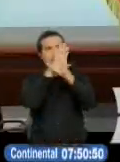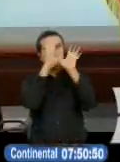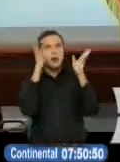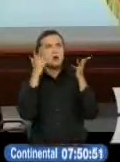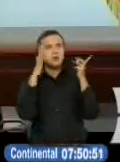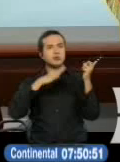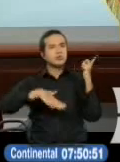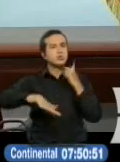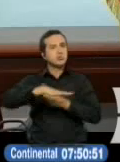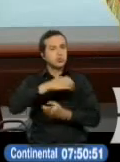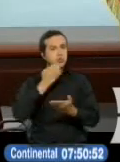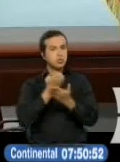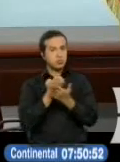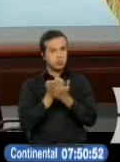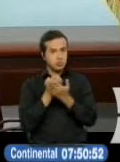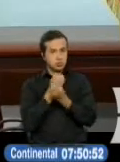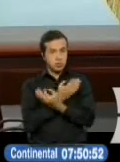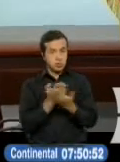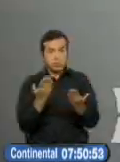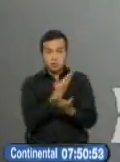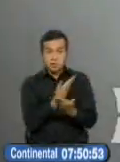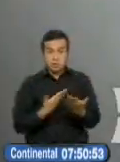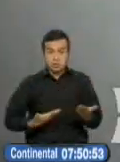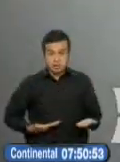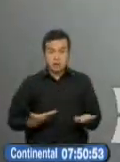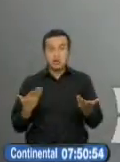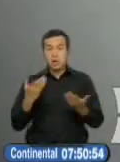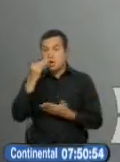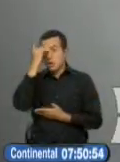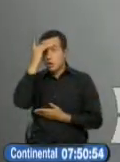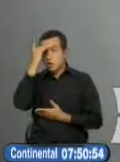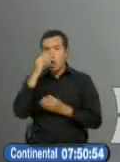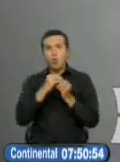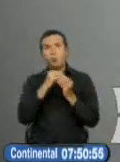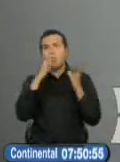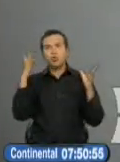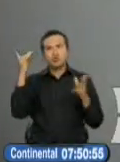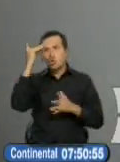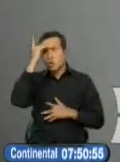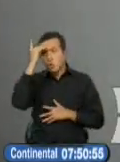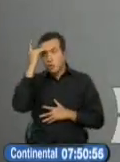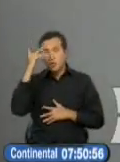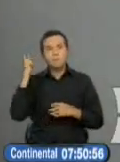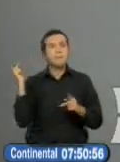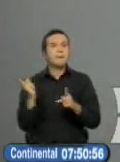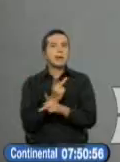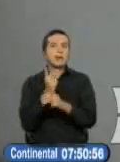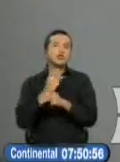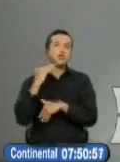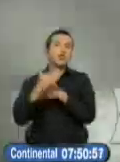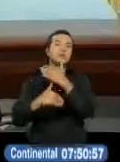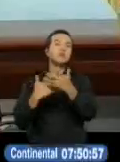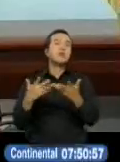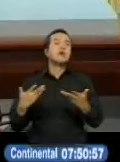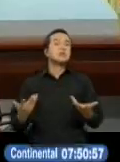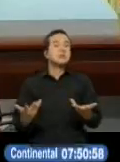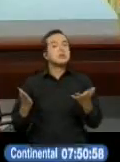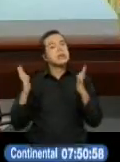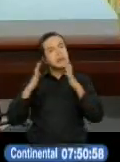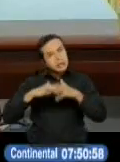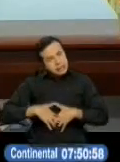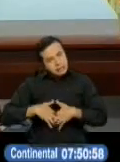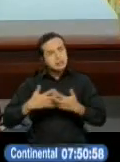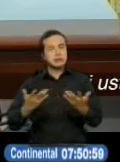cuál es la situación económica del país. Para el jefe de Estado, un endeudamiento sin el financiamiento adecuado se traduce en un solo resultado. Una crisis,